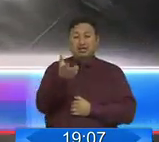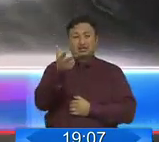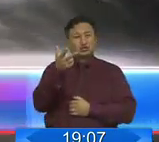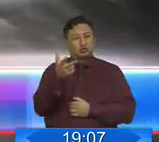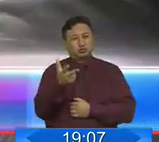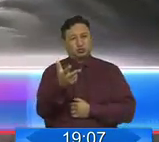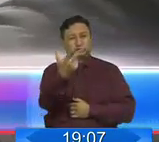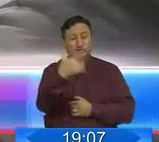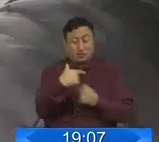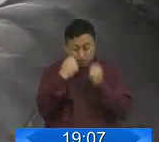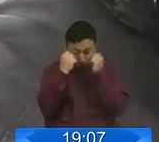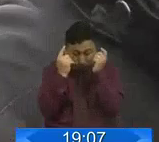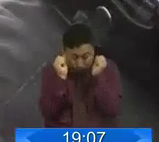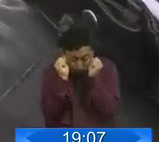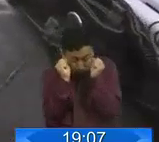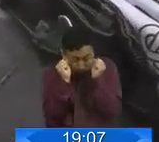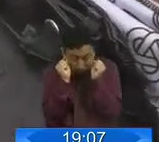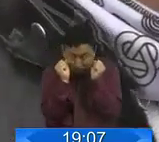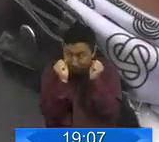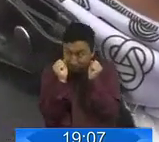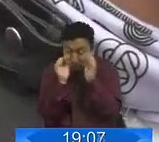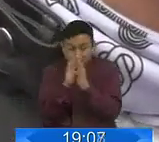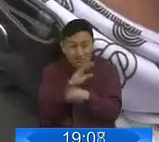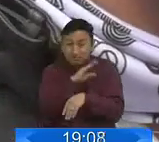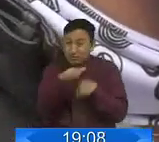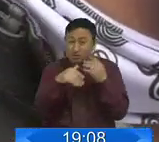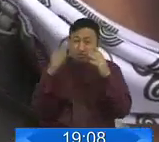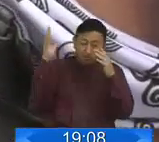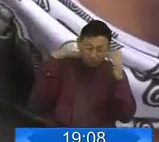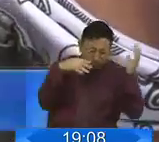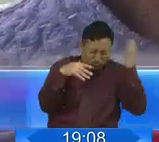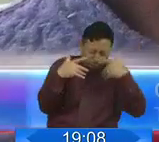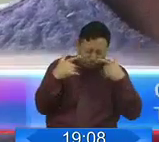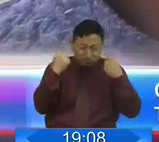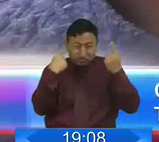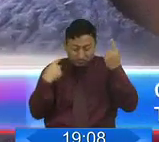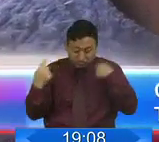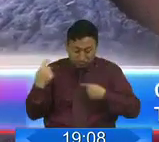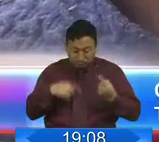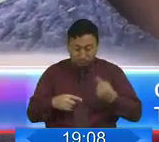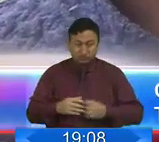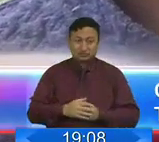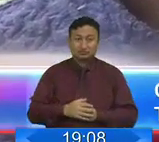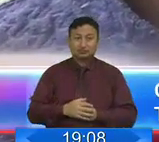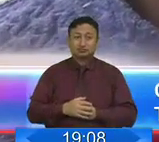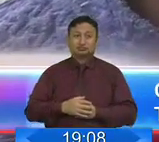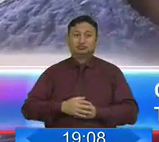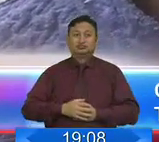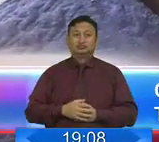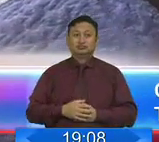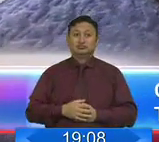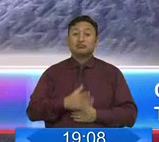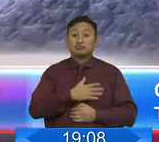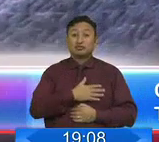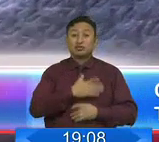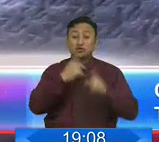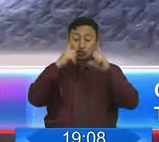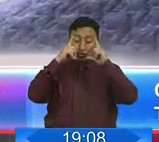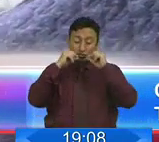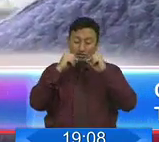nos despertamos, de ahí sí ya fue un caos porque todo el mundo estaba sangrando. No sé, estaba dormido, no